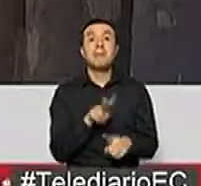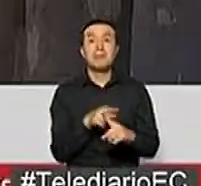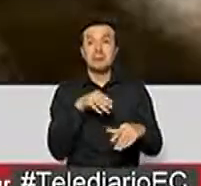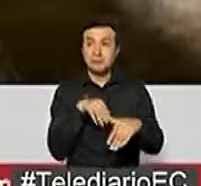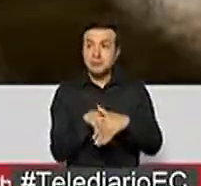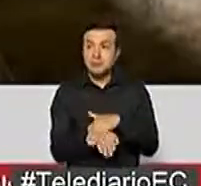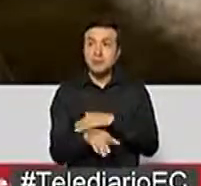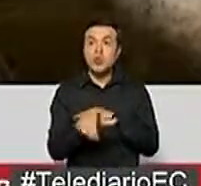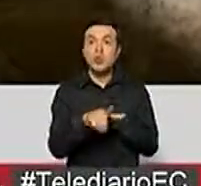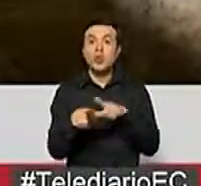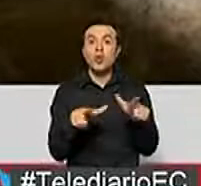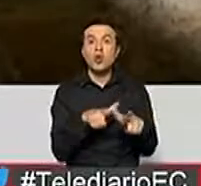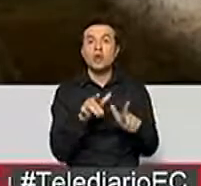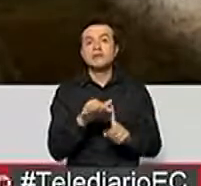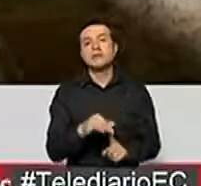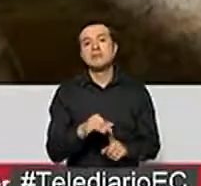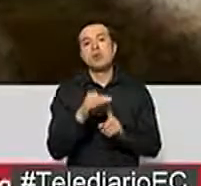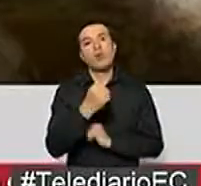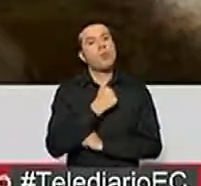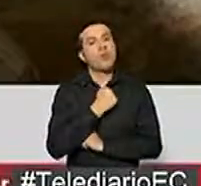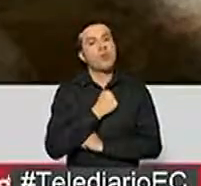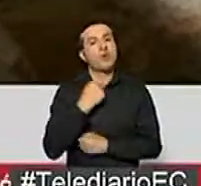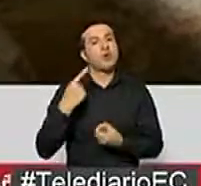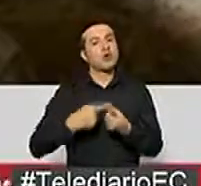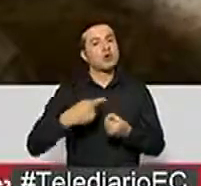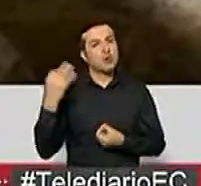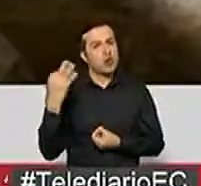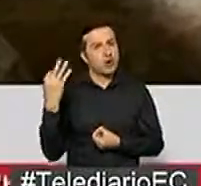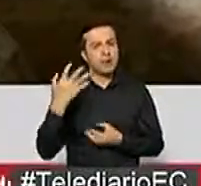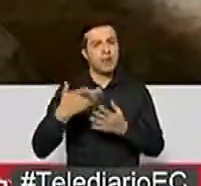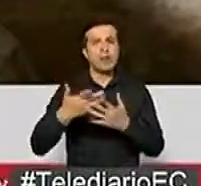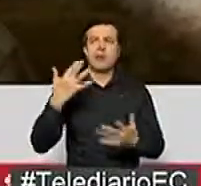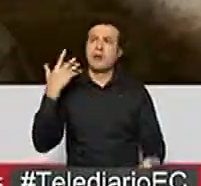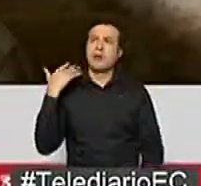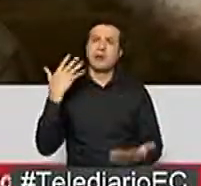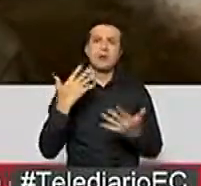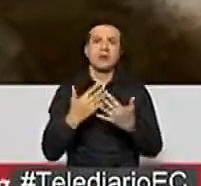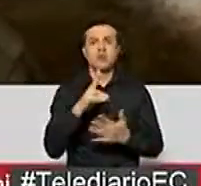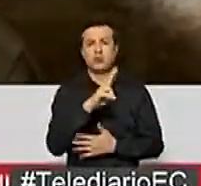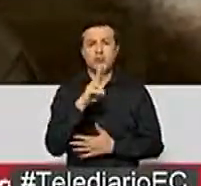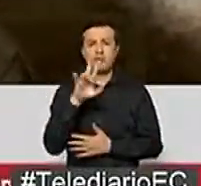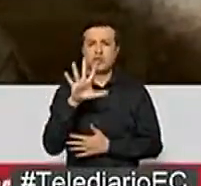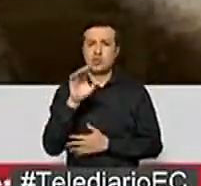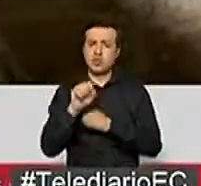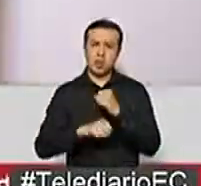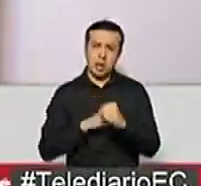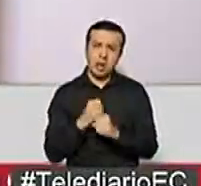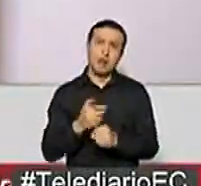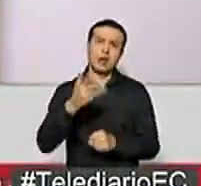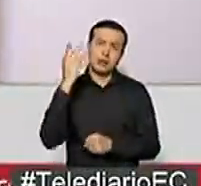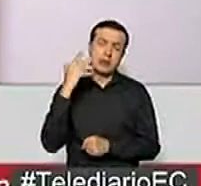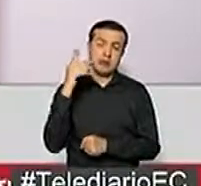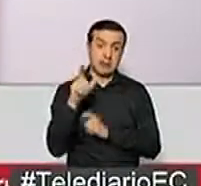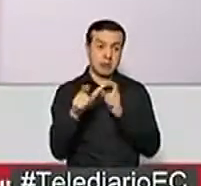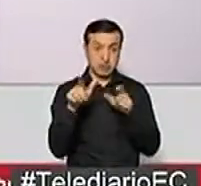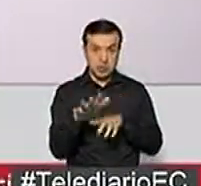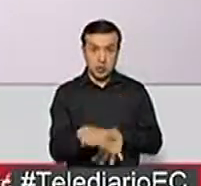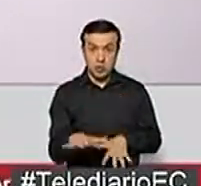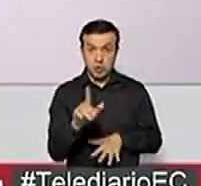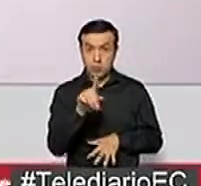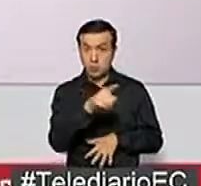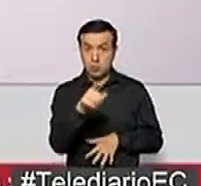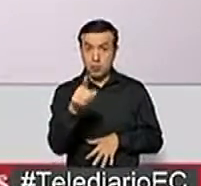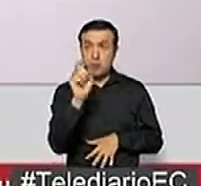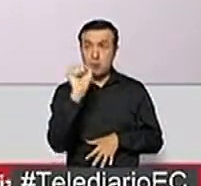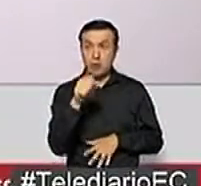recorrer un sitio tan patrimonial que ha guardado ese legado casi durante unos 250 años. Los visitantes también podrán conocer